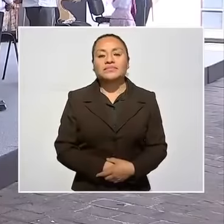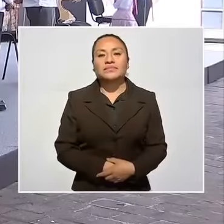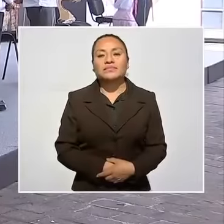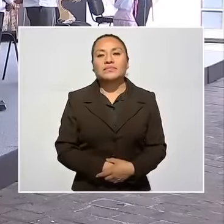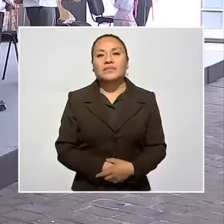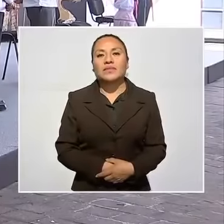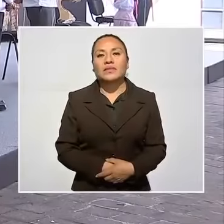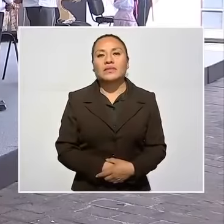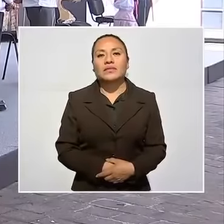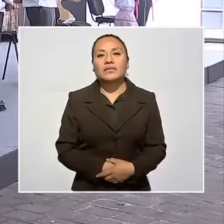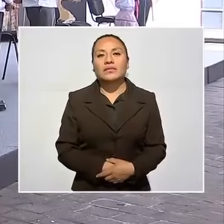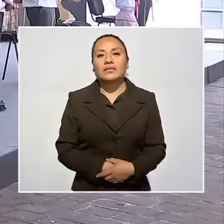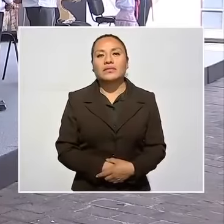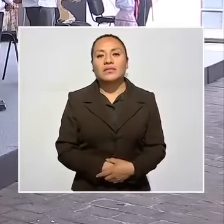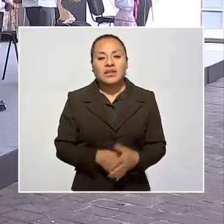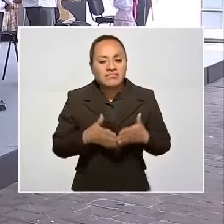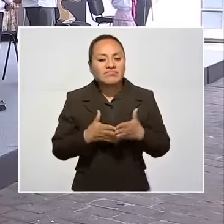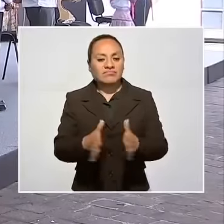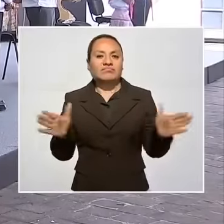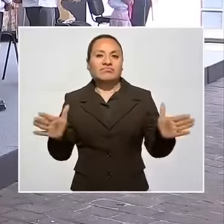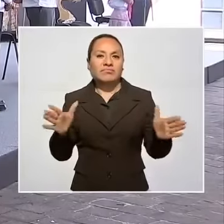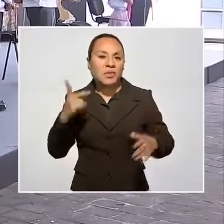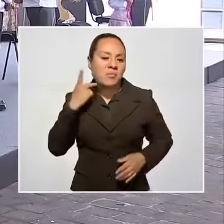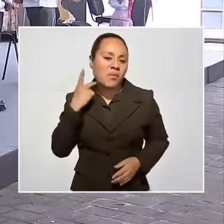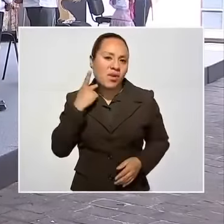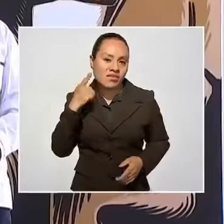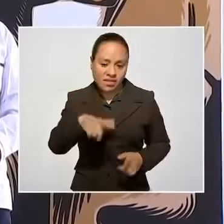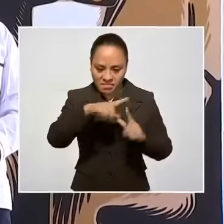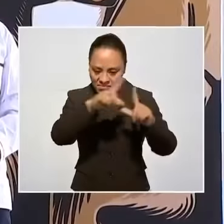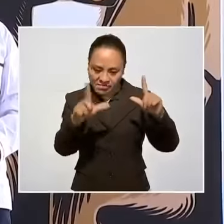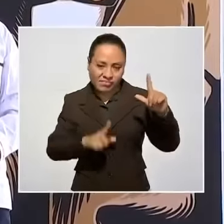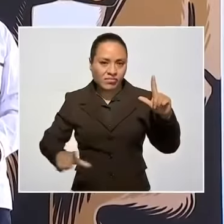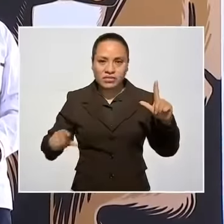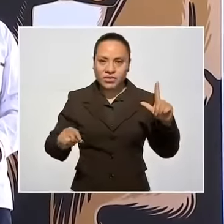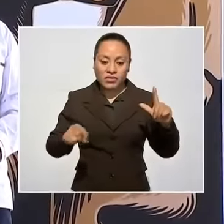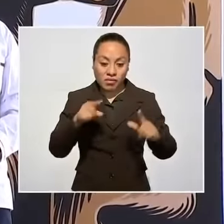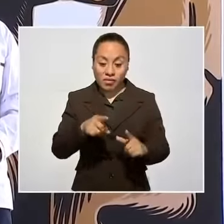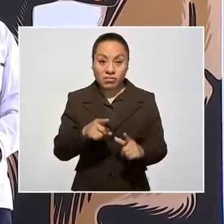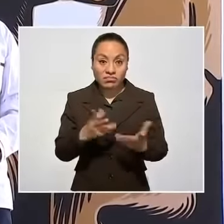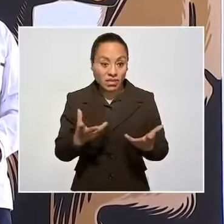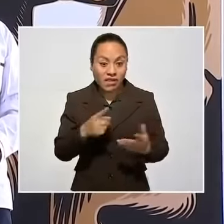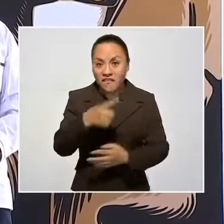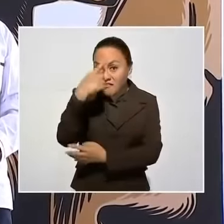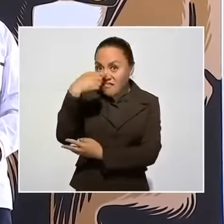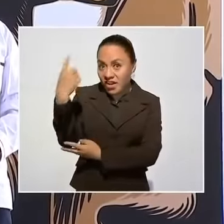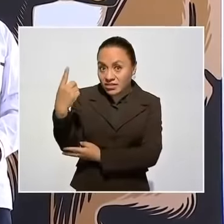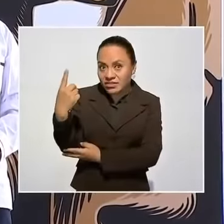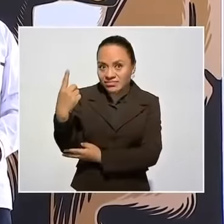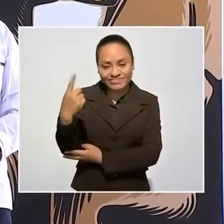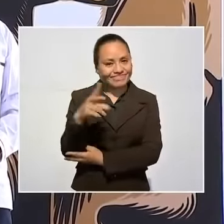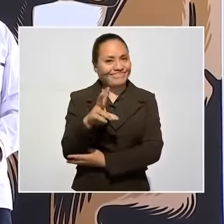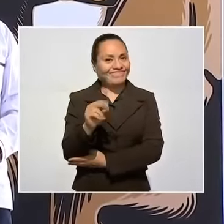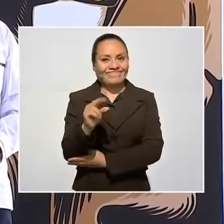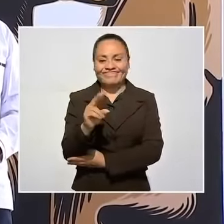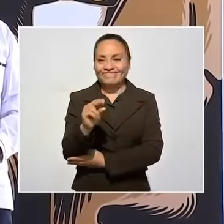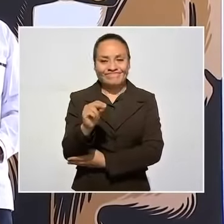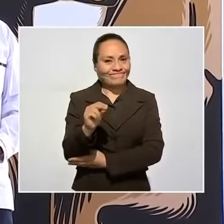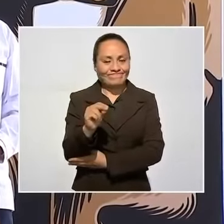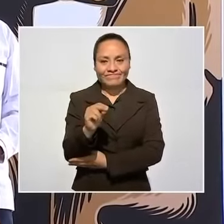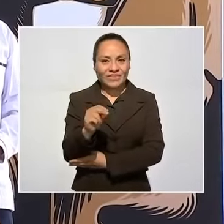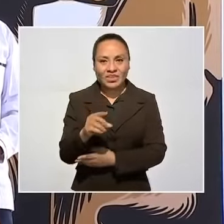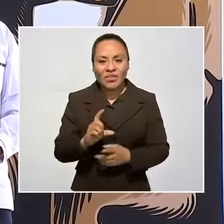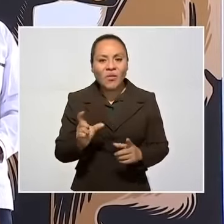¡Abrirse paso en la política de México no es tarea sencilla! Mucho menos